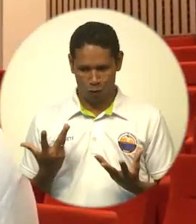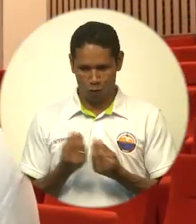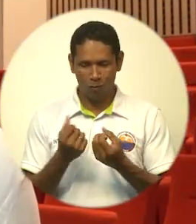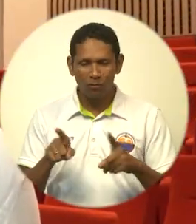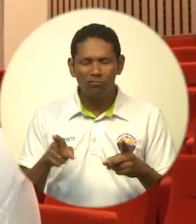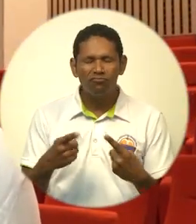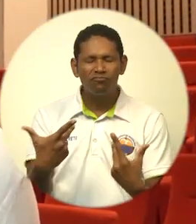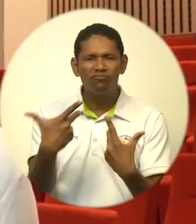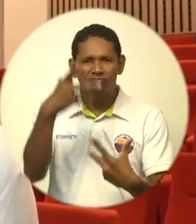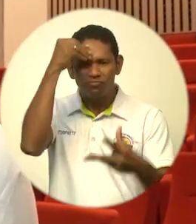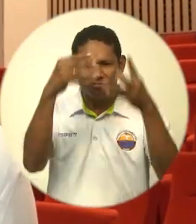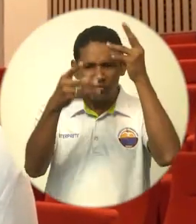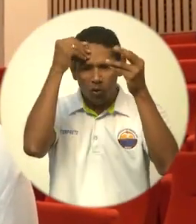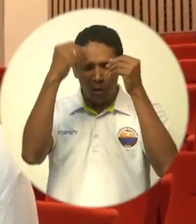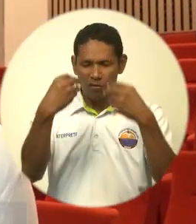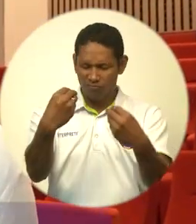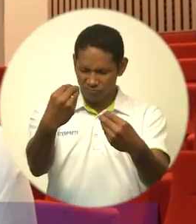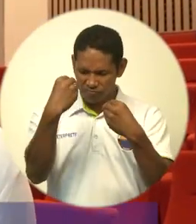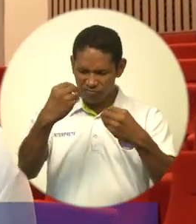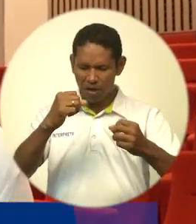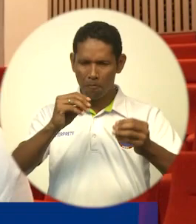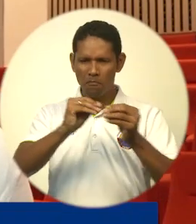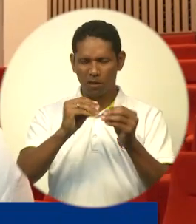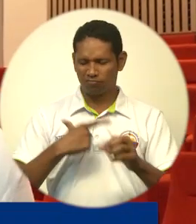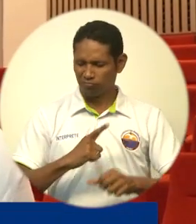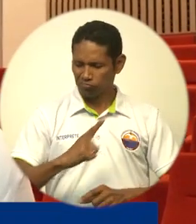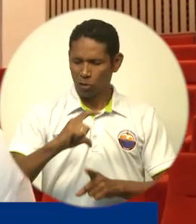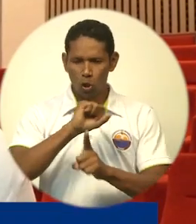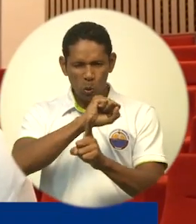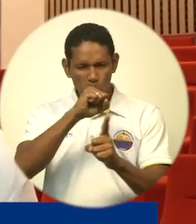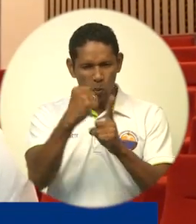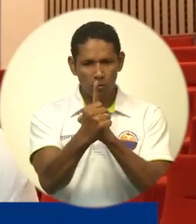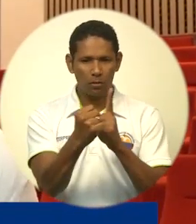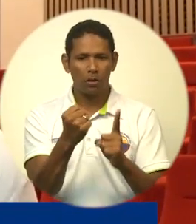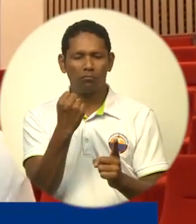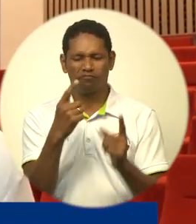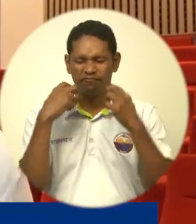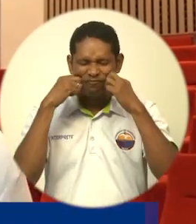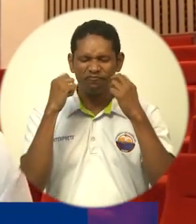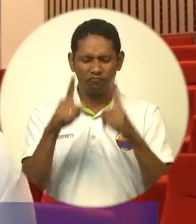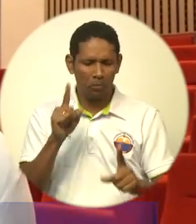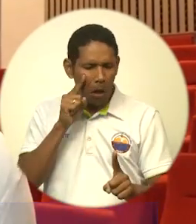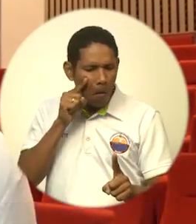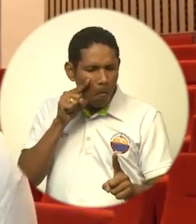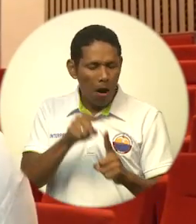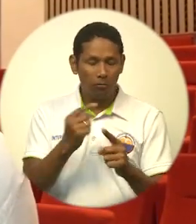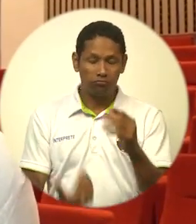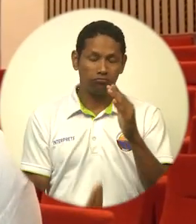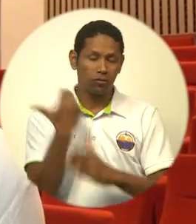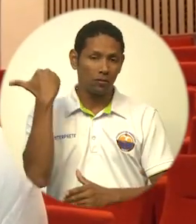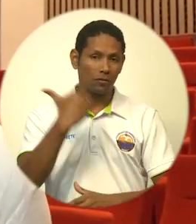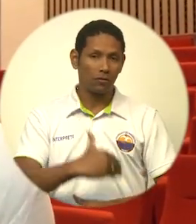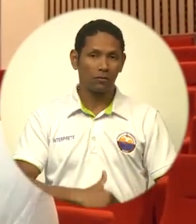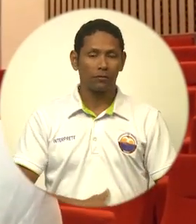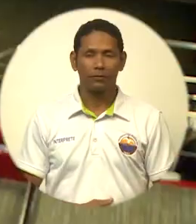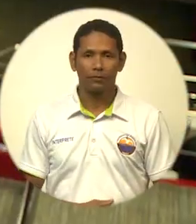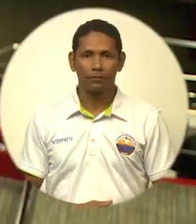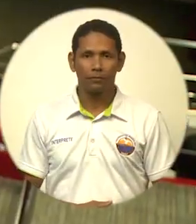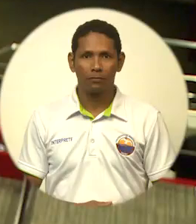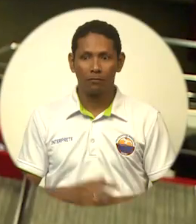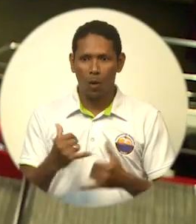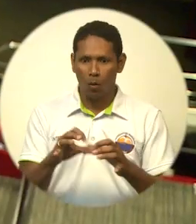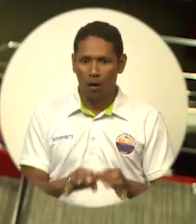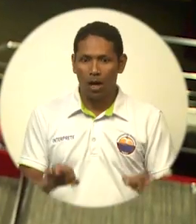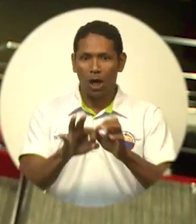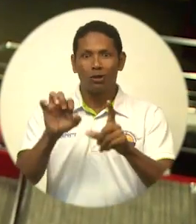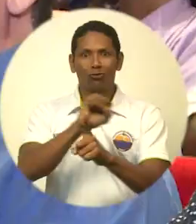licenciaturas, va a permitir que la nueva generación se forme para generar un liderazgo más social, más humanístico e innovador. Esta